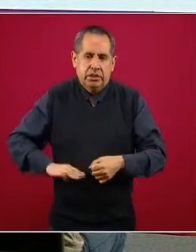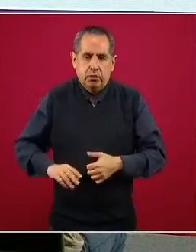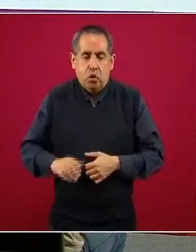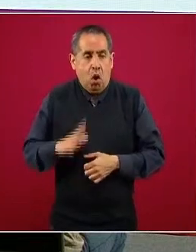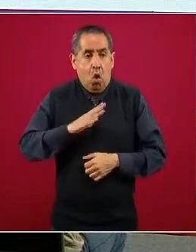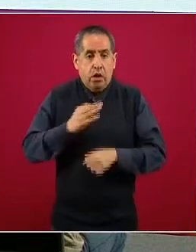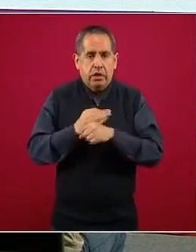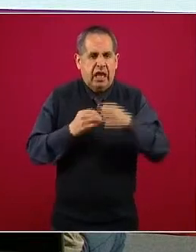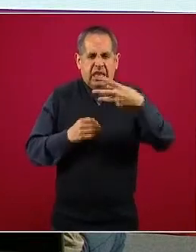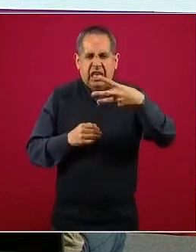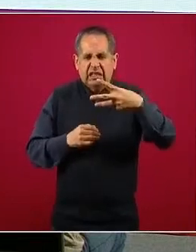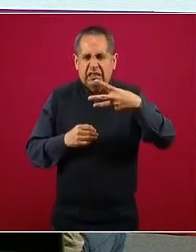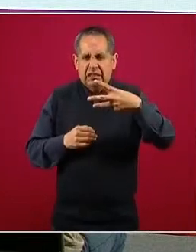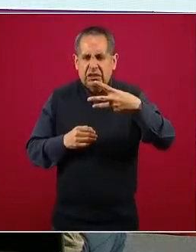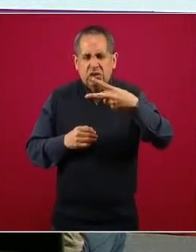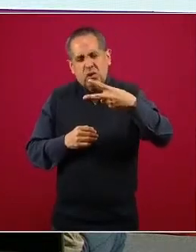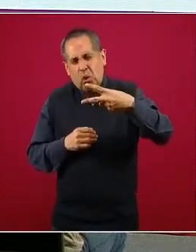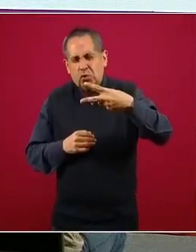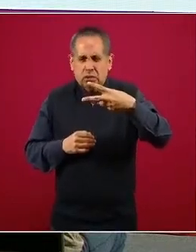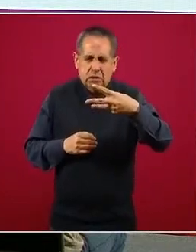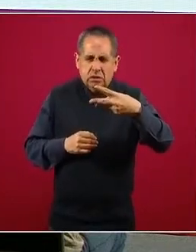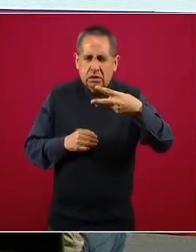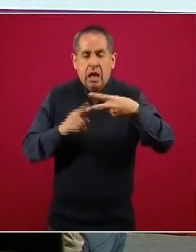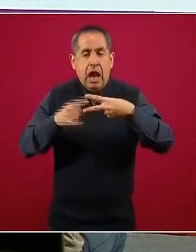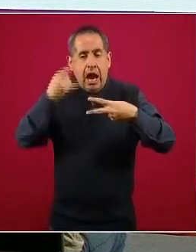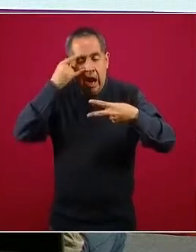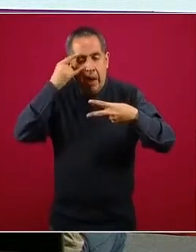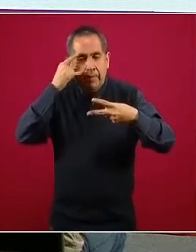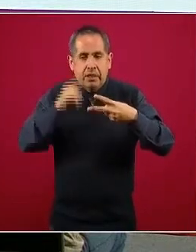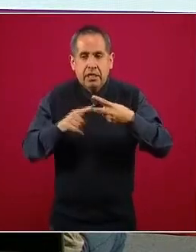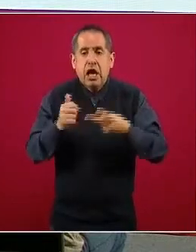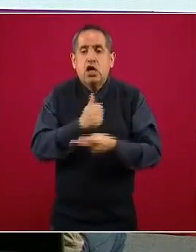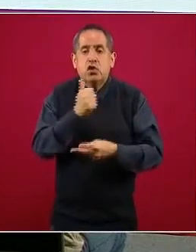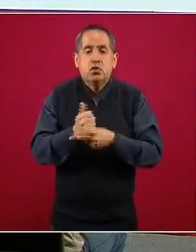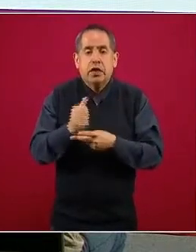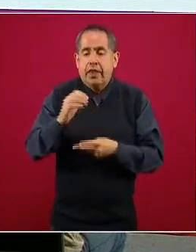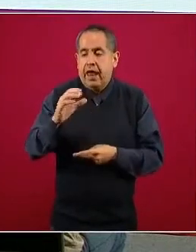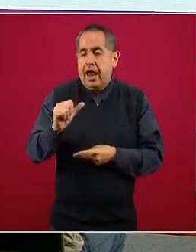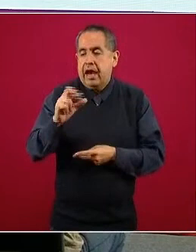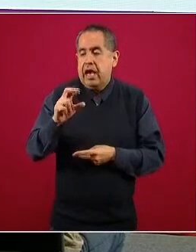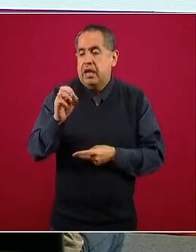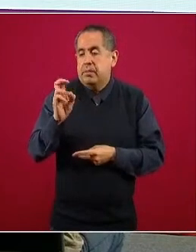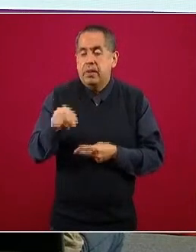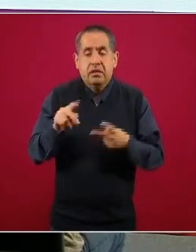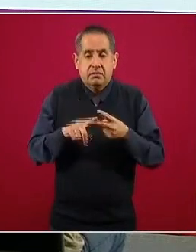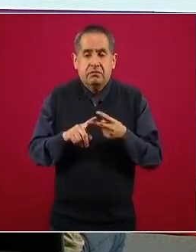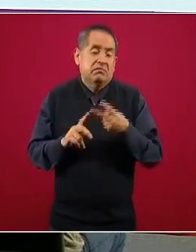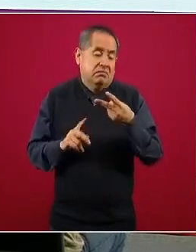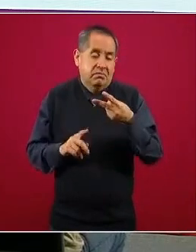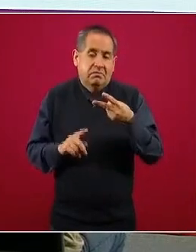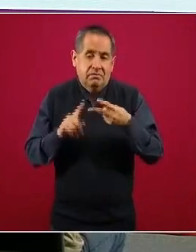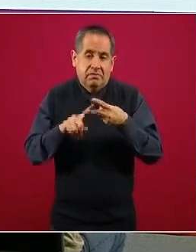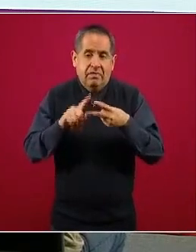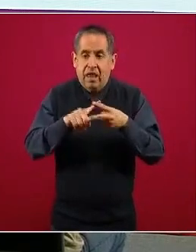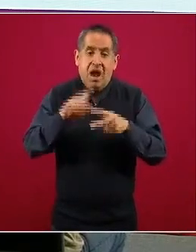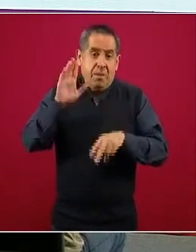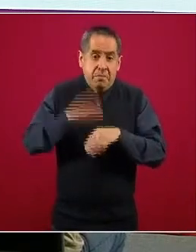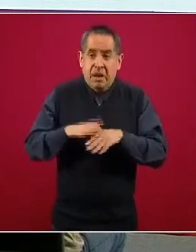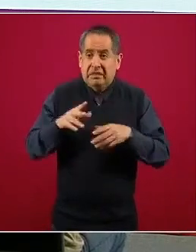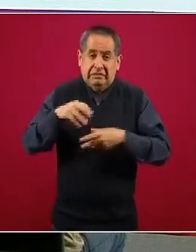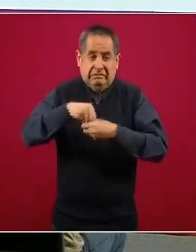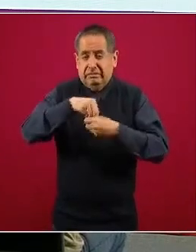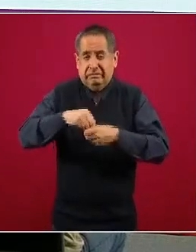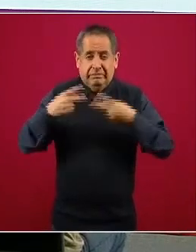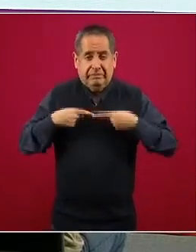en dos municipios, Campeche y Ciudad del Carmen, independientemente de que son las zonas más pobladas